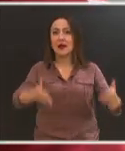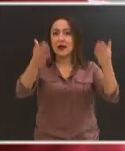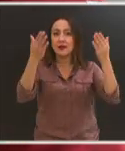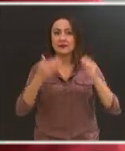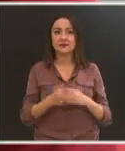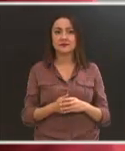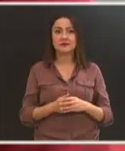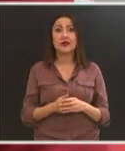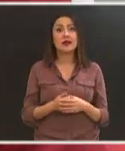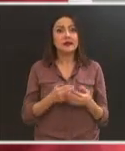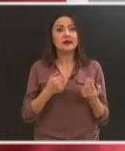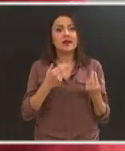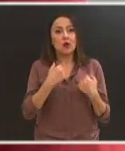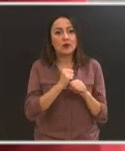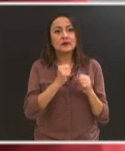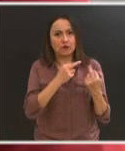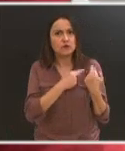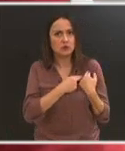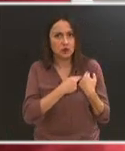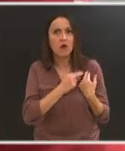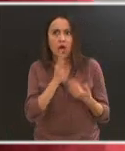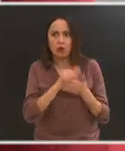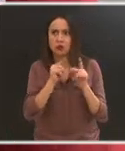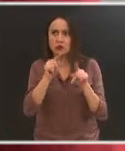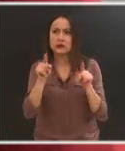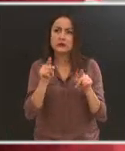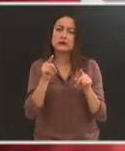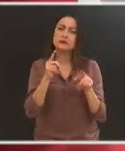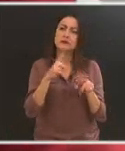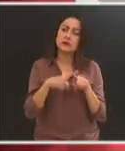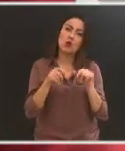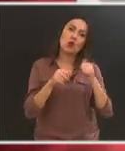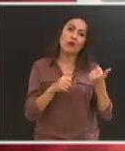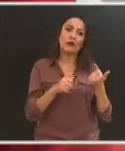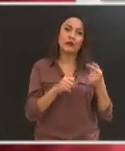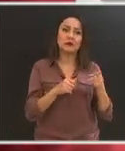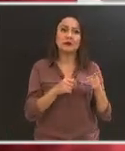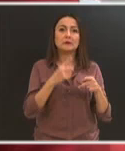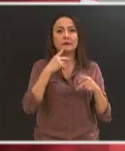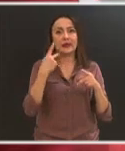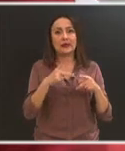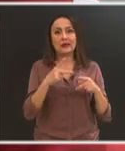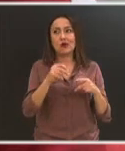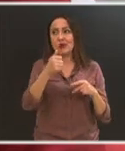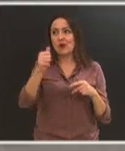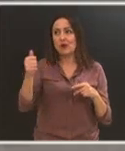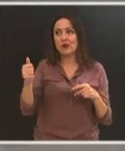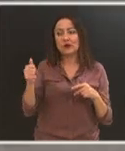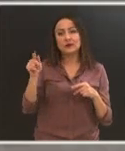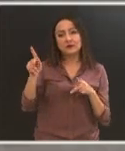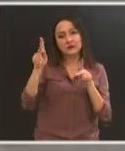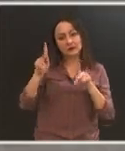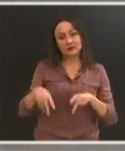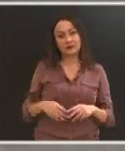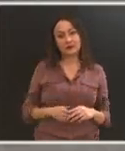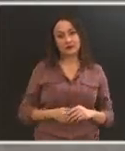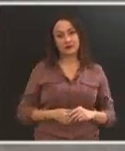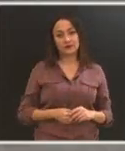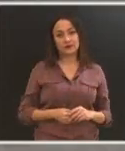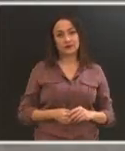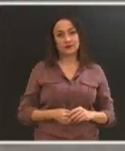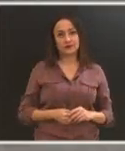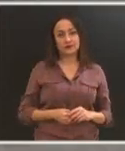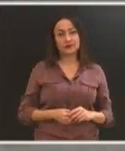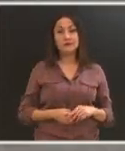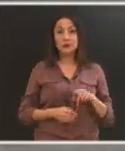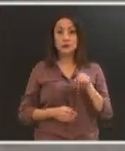hacen responsablemente y muchas veces personas de estas ponen en peligro la vida y la integridad de las demás personas.